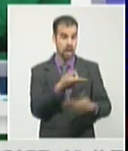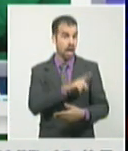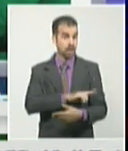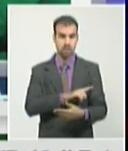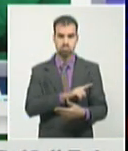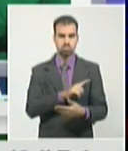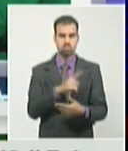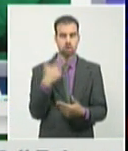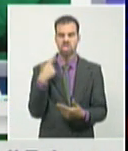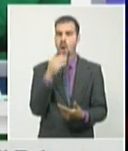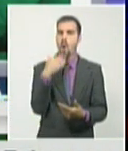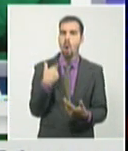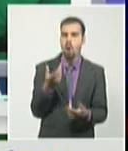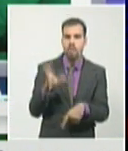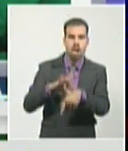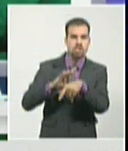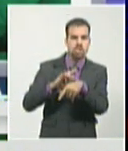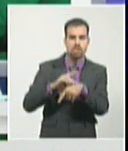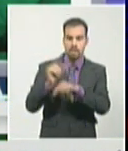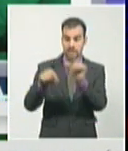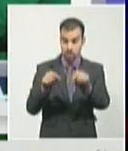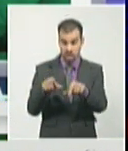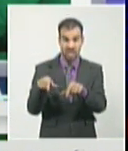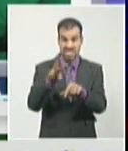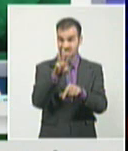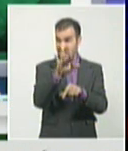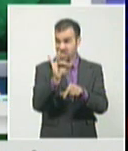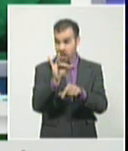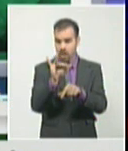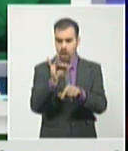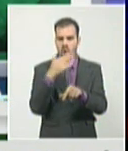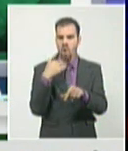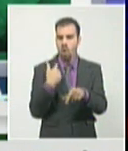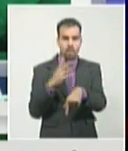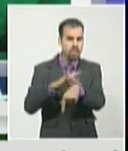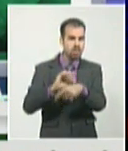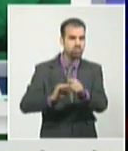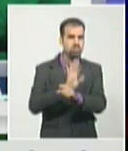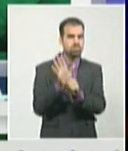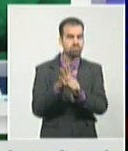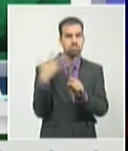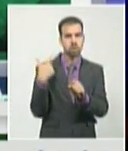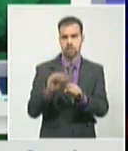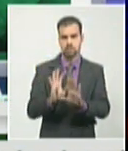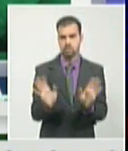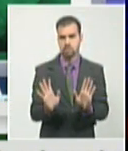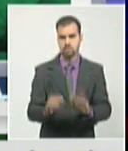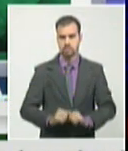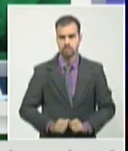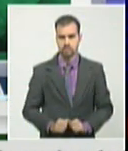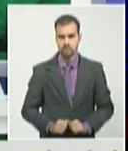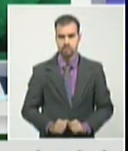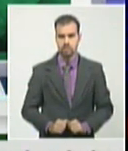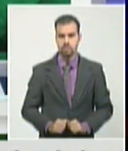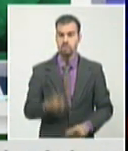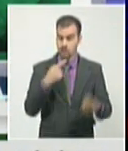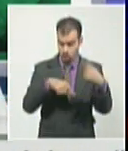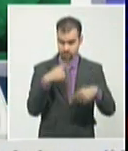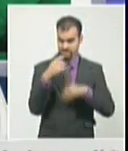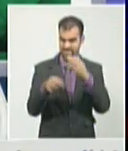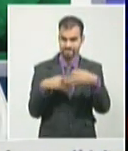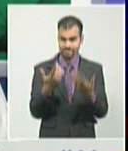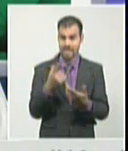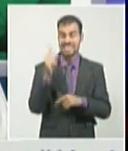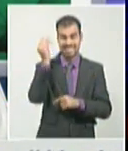se había podido identificar aquí yo hago una aclaración hablamos de los contactos de caso